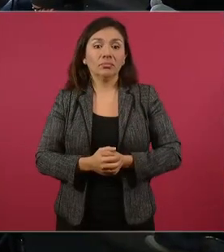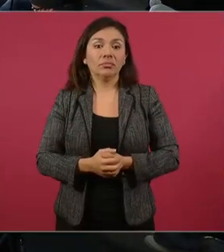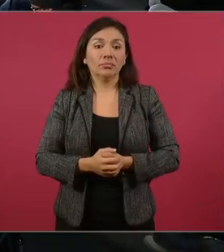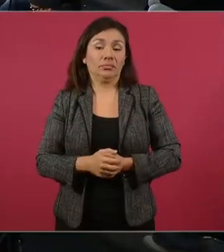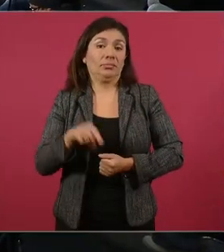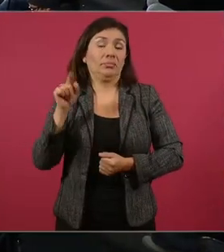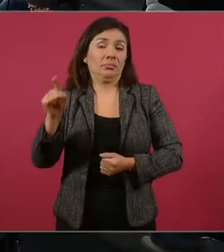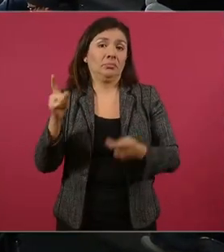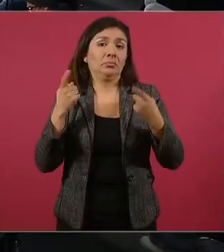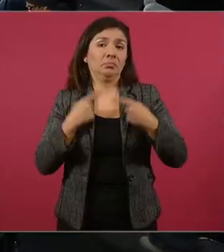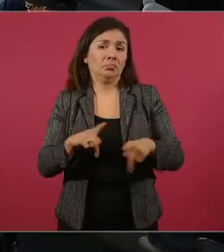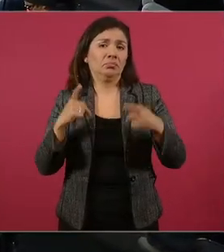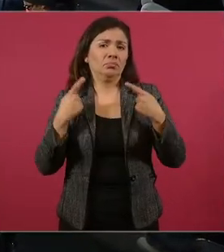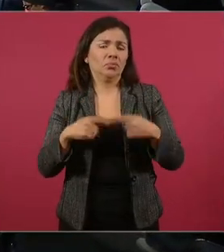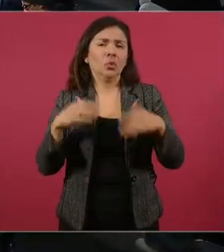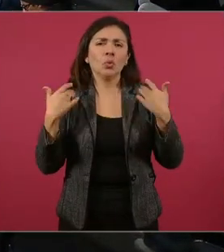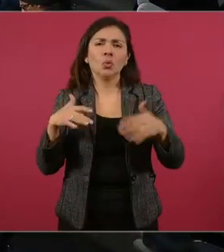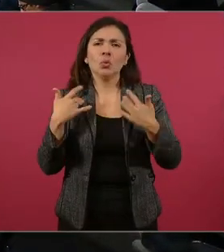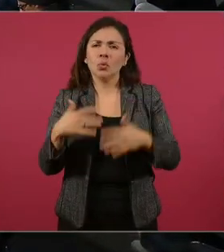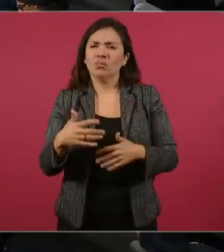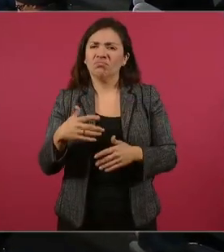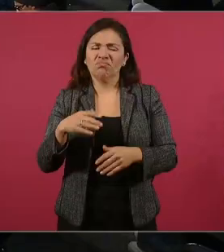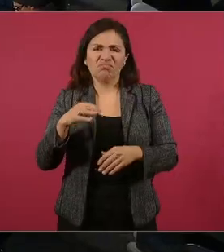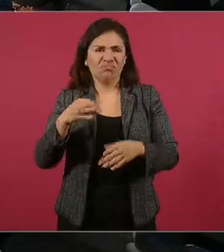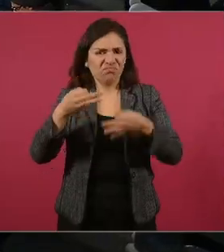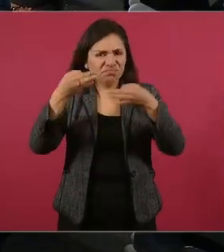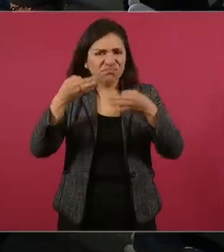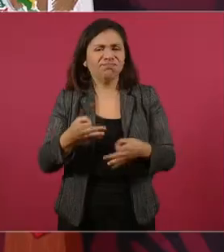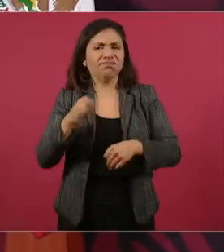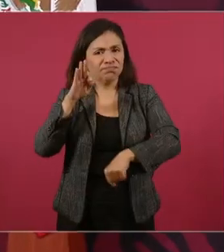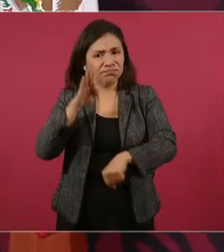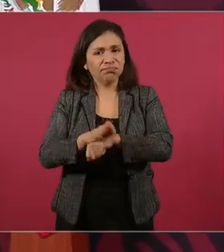Un gran líder social,